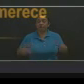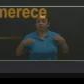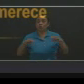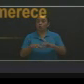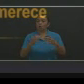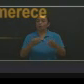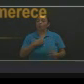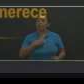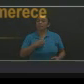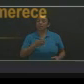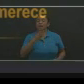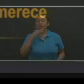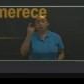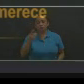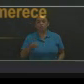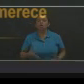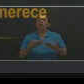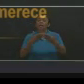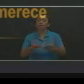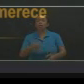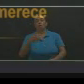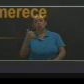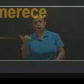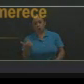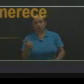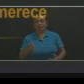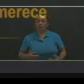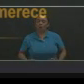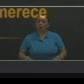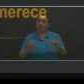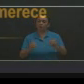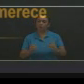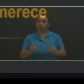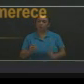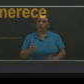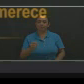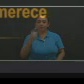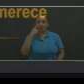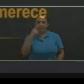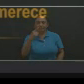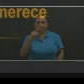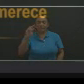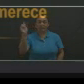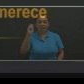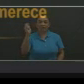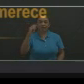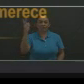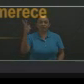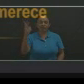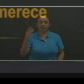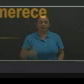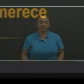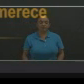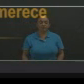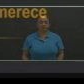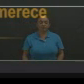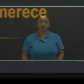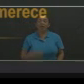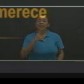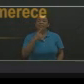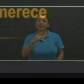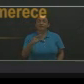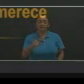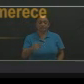y Dios le volvió a dar otra oportunidad. Viene ahora David, y en segundo libro de Samuel 12:5